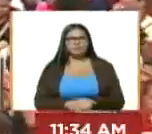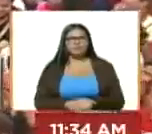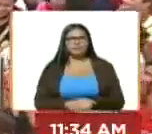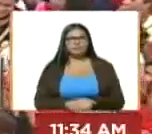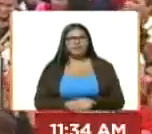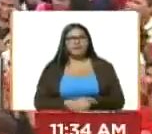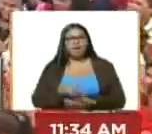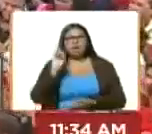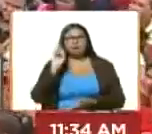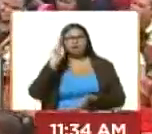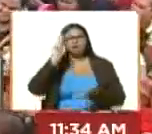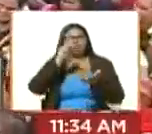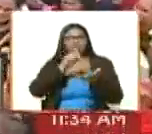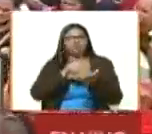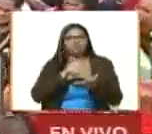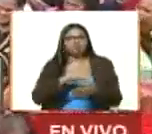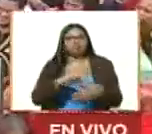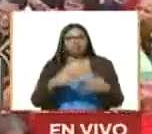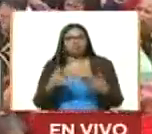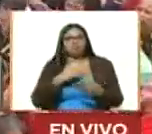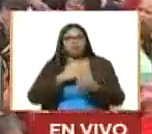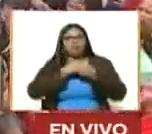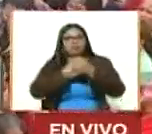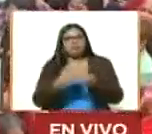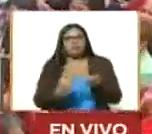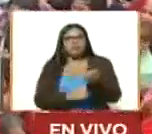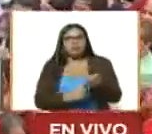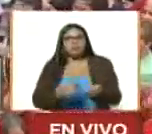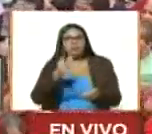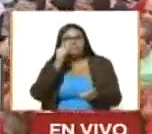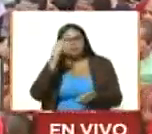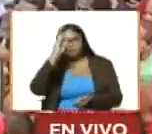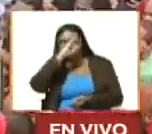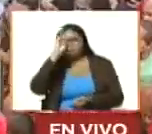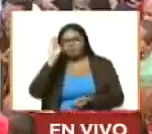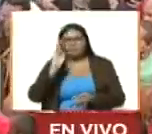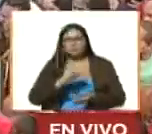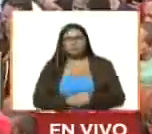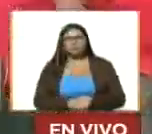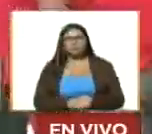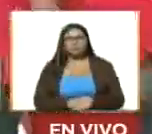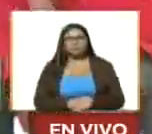Aquí está, querido hermano Diosdado.